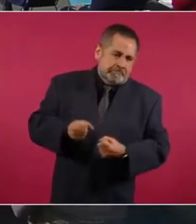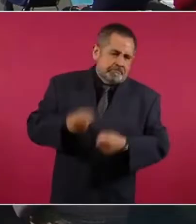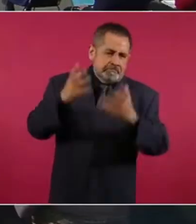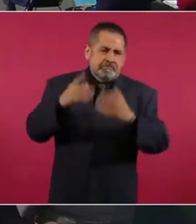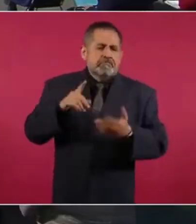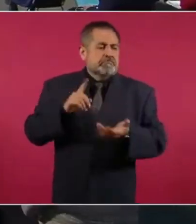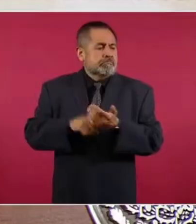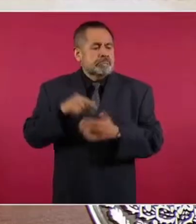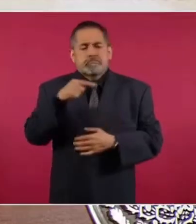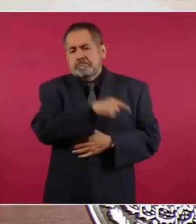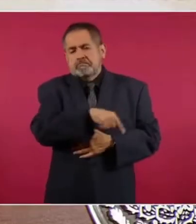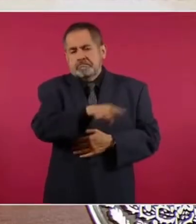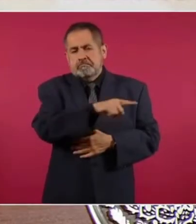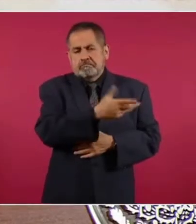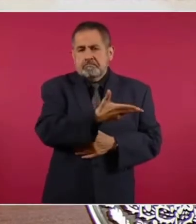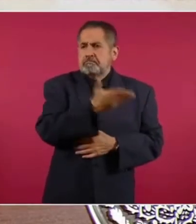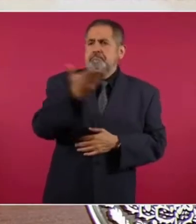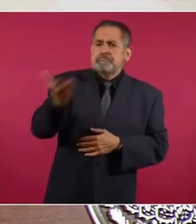presentadas